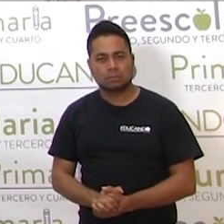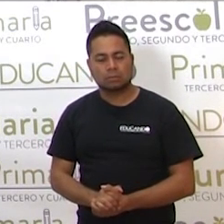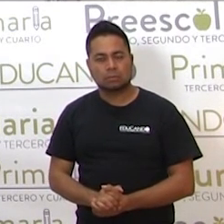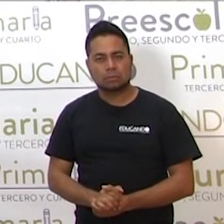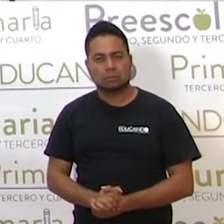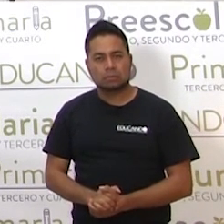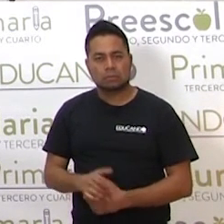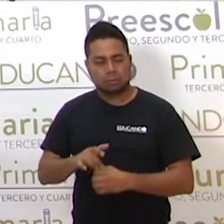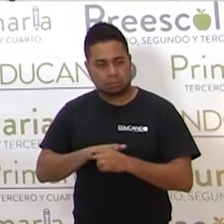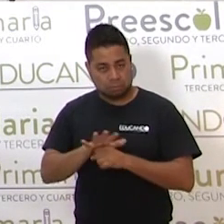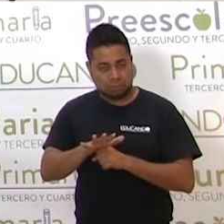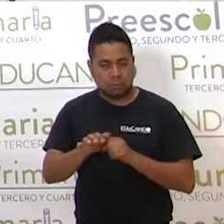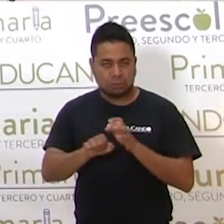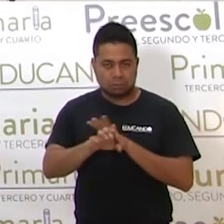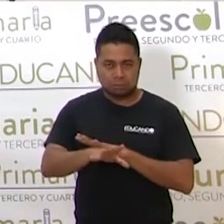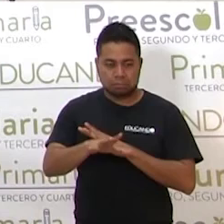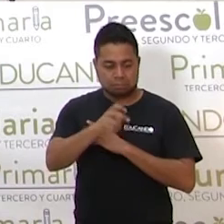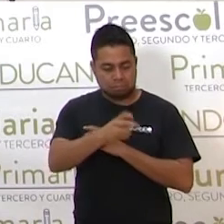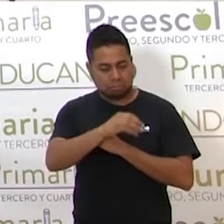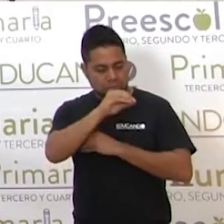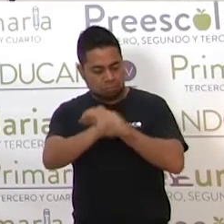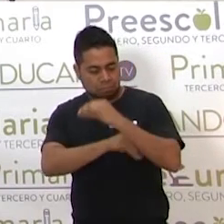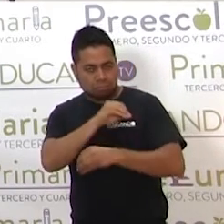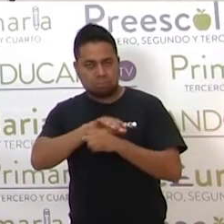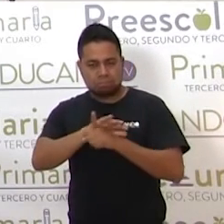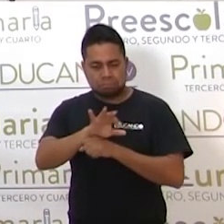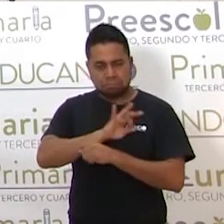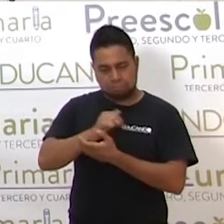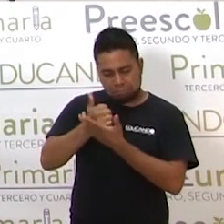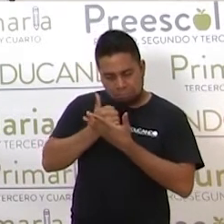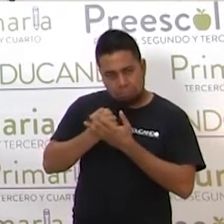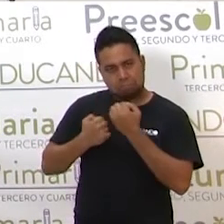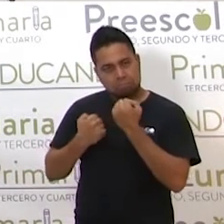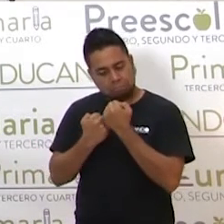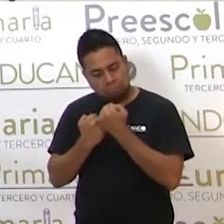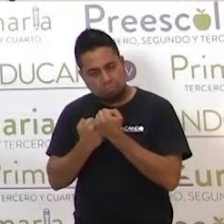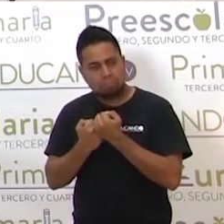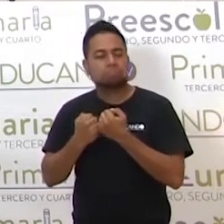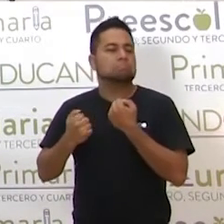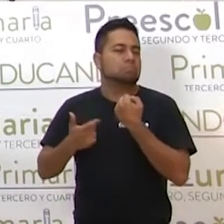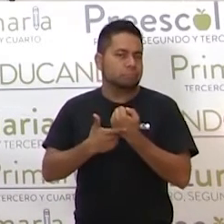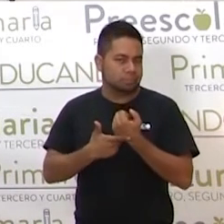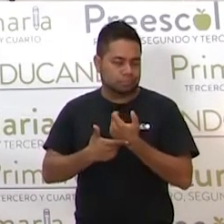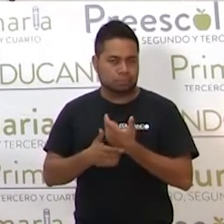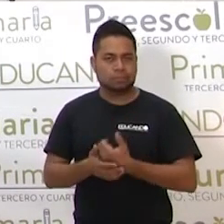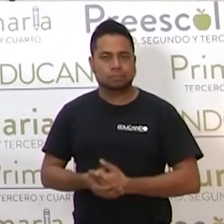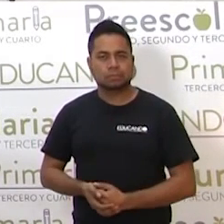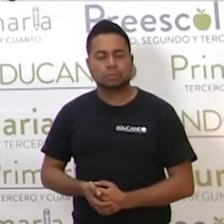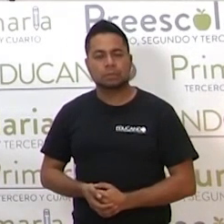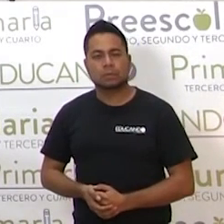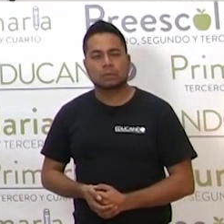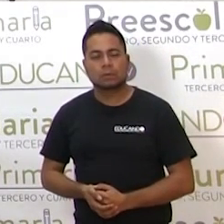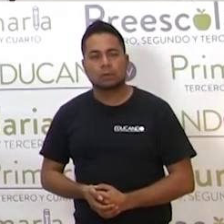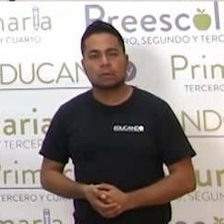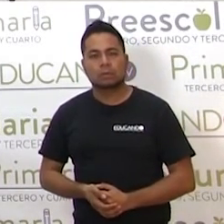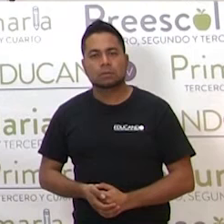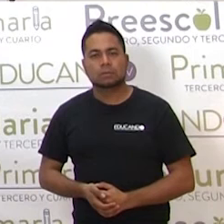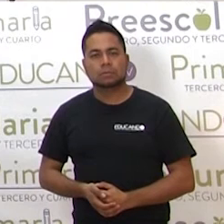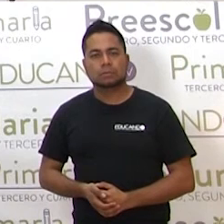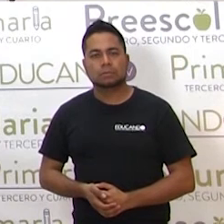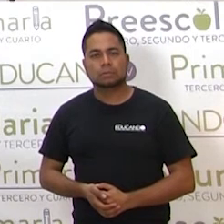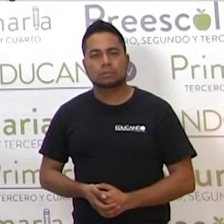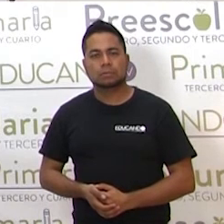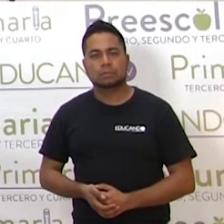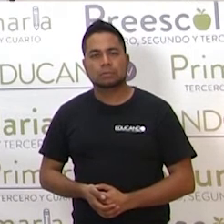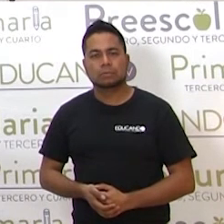tipo de efectos causa esto, ¿no? Bueno, muy bien. Otro de los elementos o aspectos